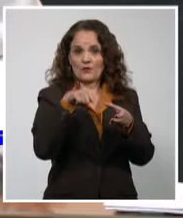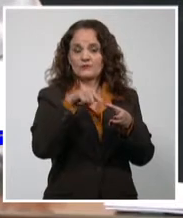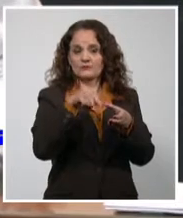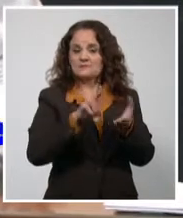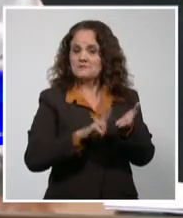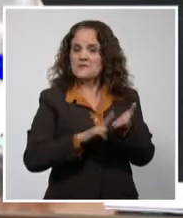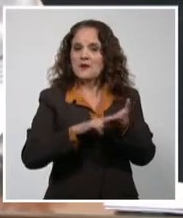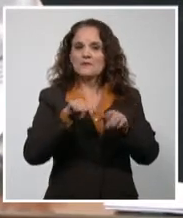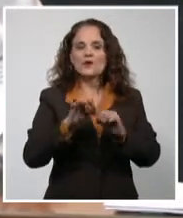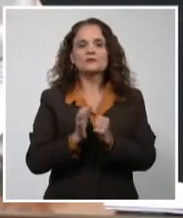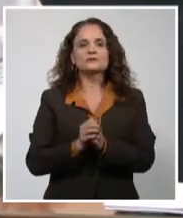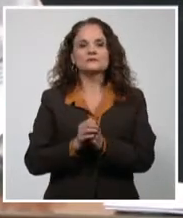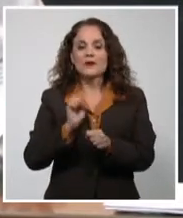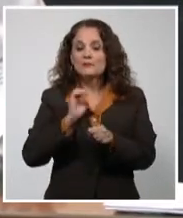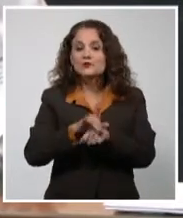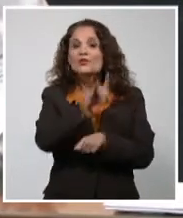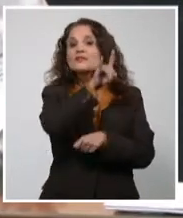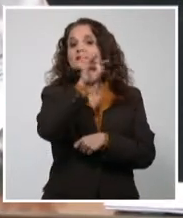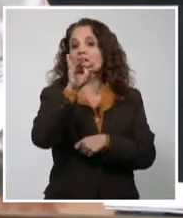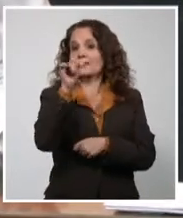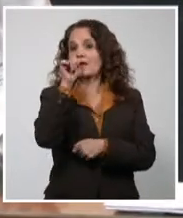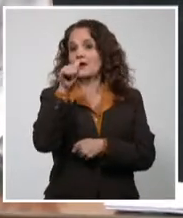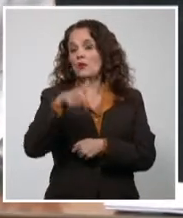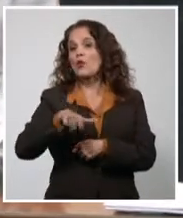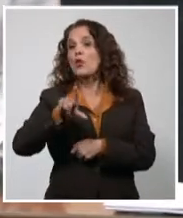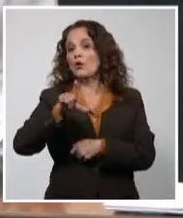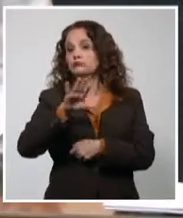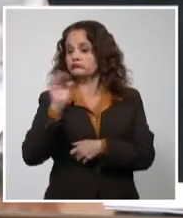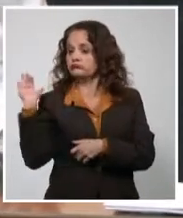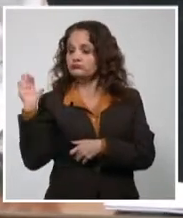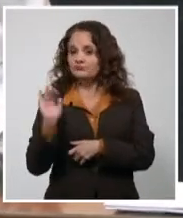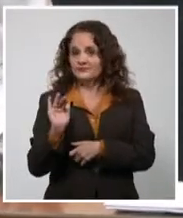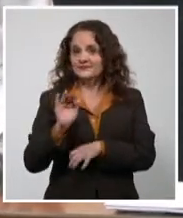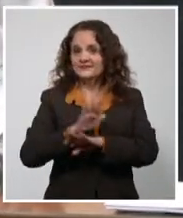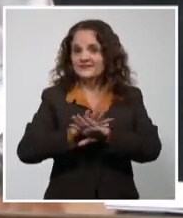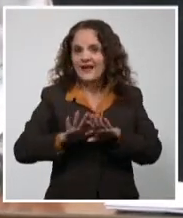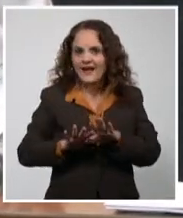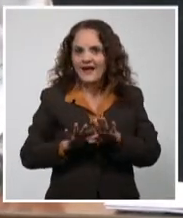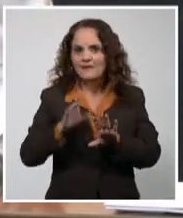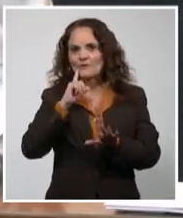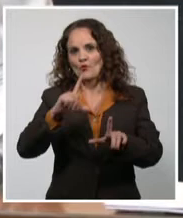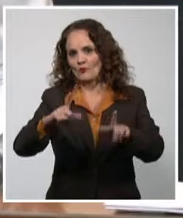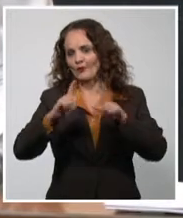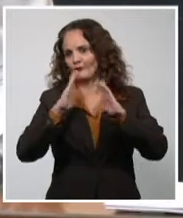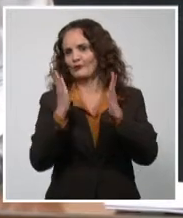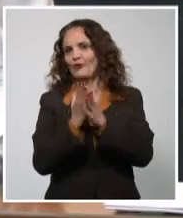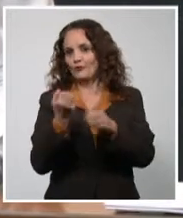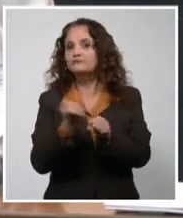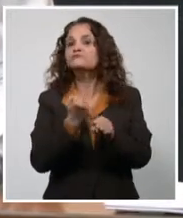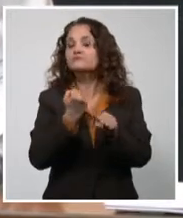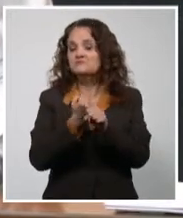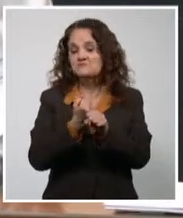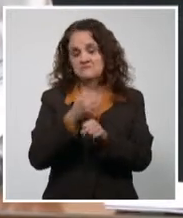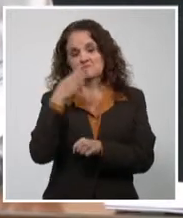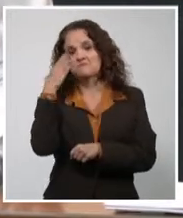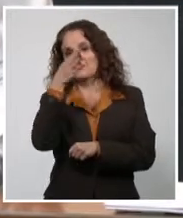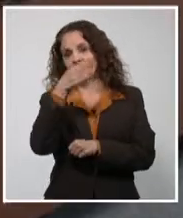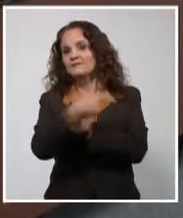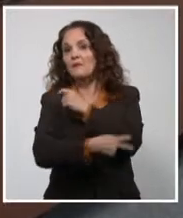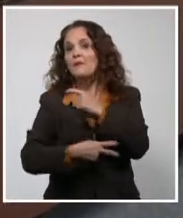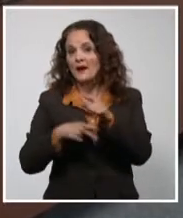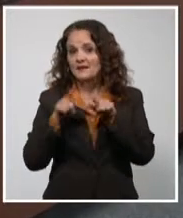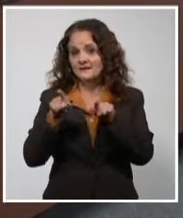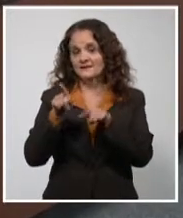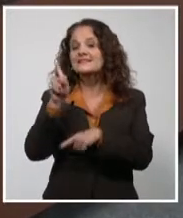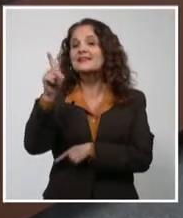desde el 17 de julio del 2020. Regresan ustedes a la patria después de haber cumplido exitosamente la misión de